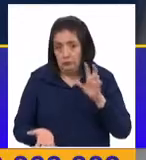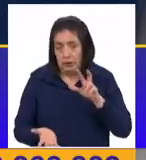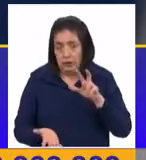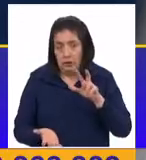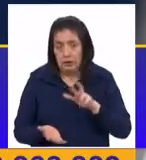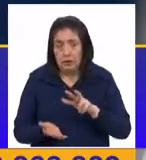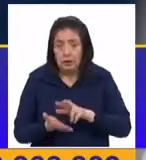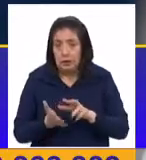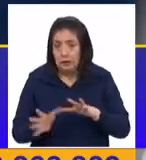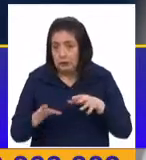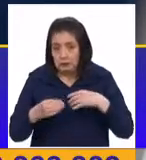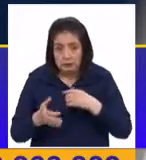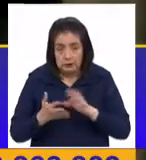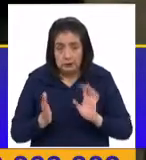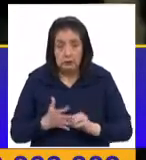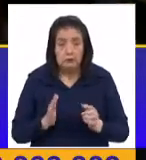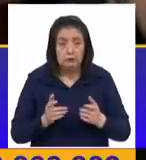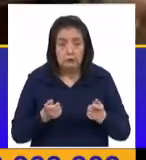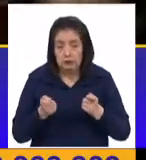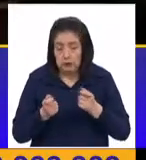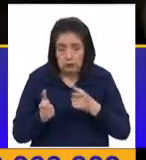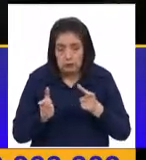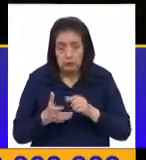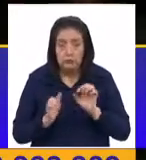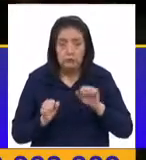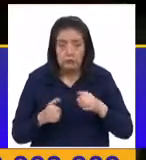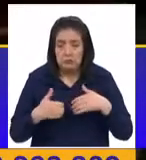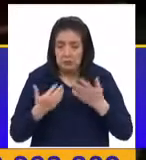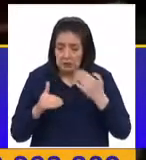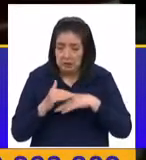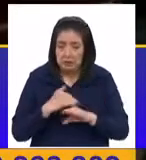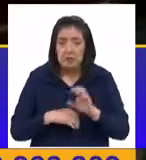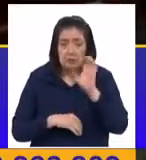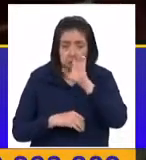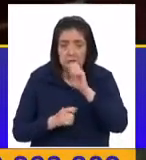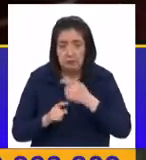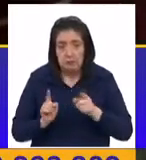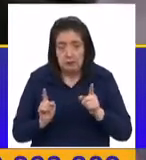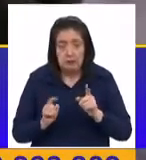las agencias reguladoras, también podrán entrar al territorio europeo,